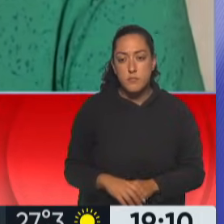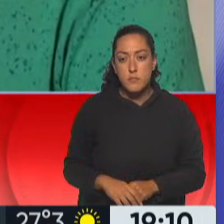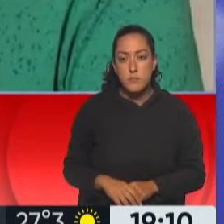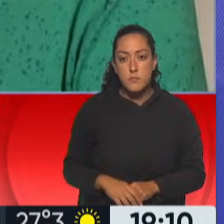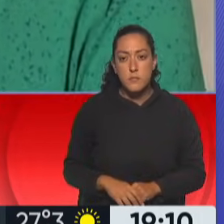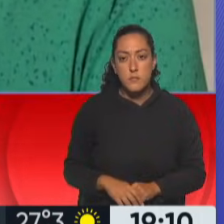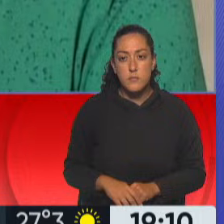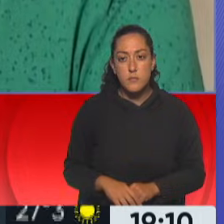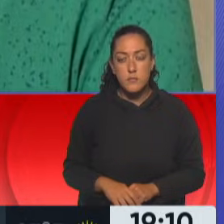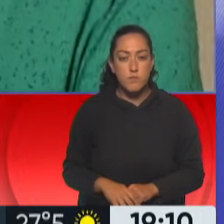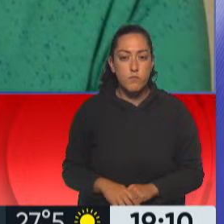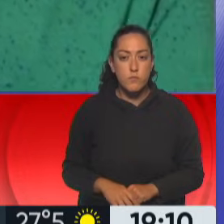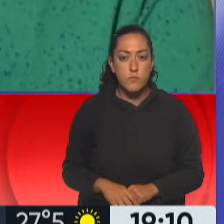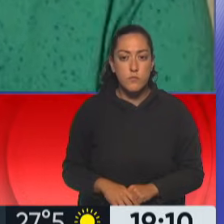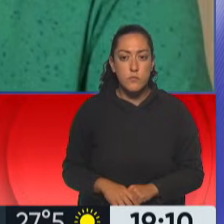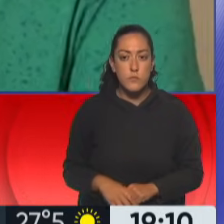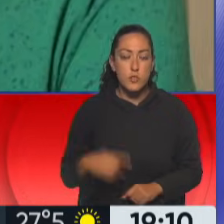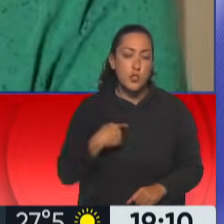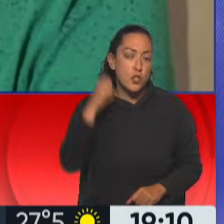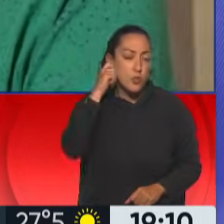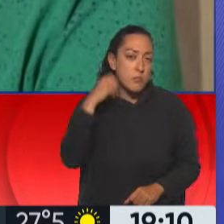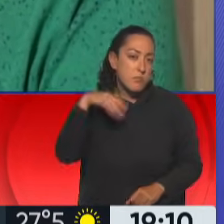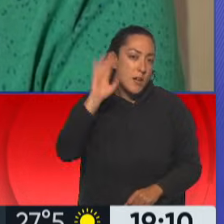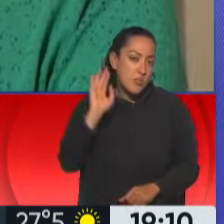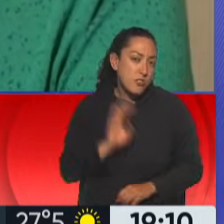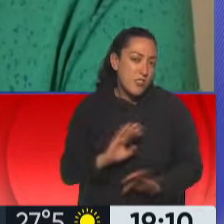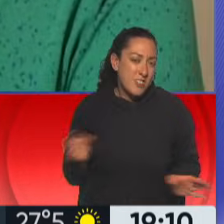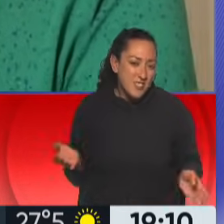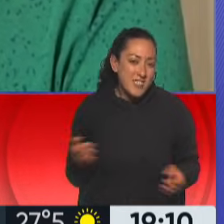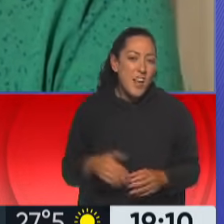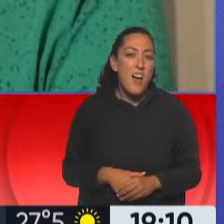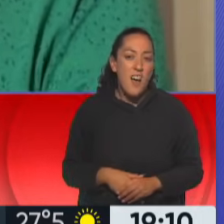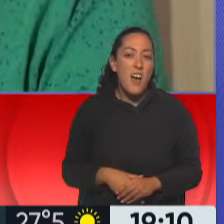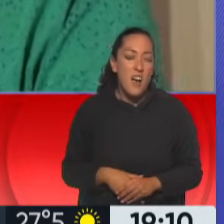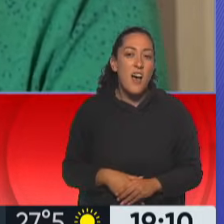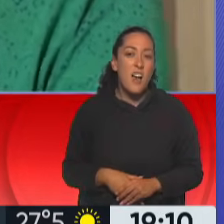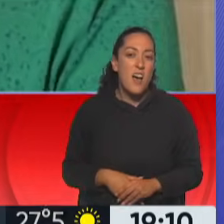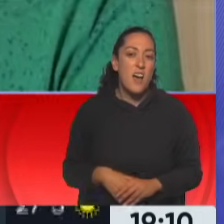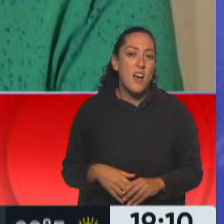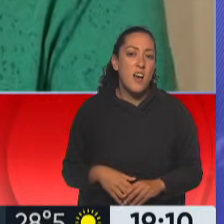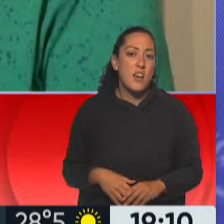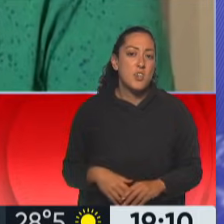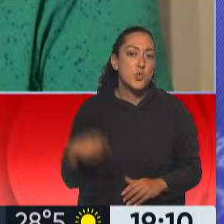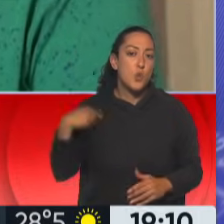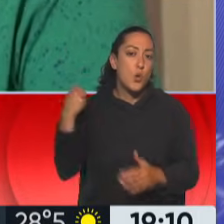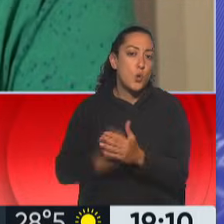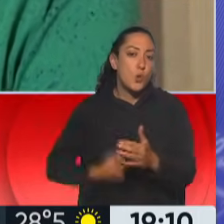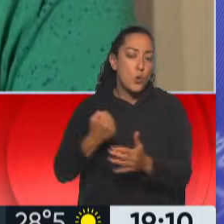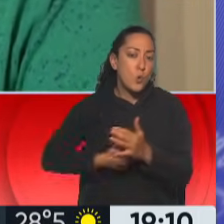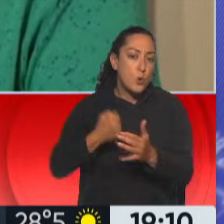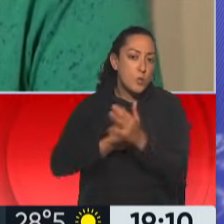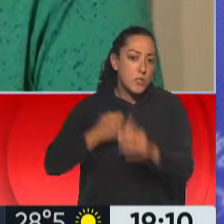Bueno, yo soy grande, una tercera parte de mi vida la perdí luchando contra el